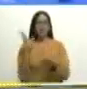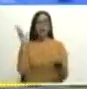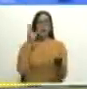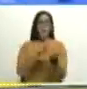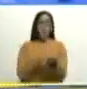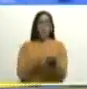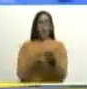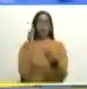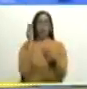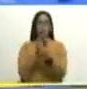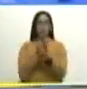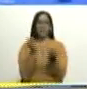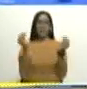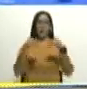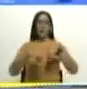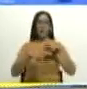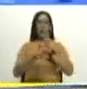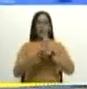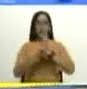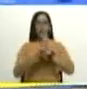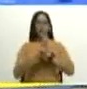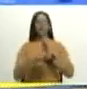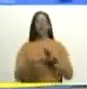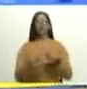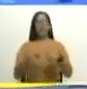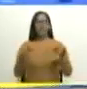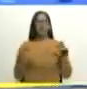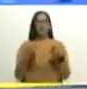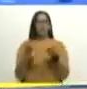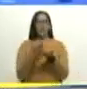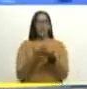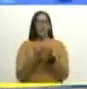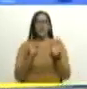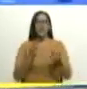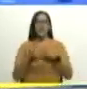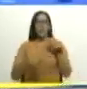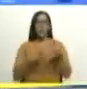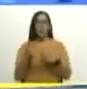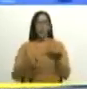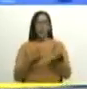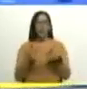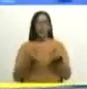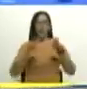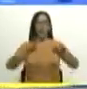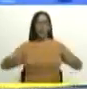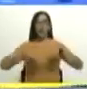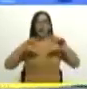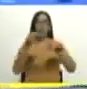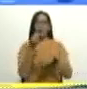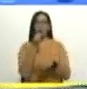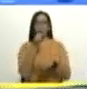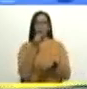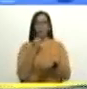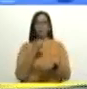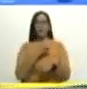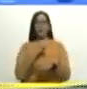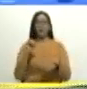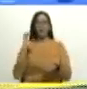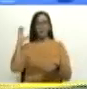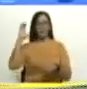por decreto, de acuerdo a la ley, la zona económica especial productiva agroalimentaria del oriente del